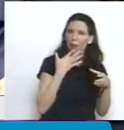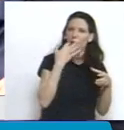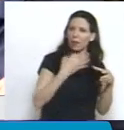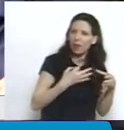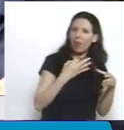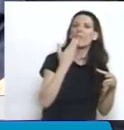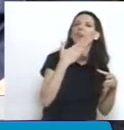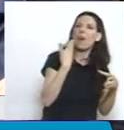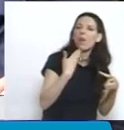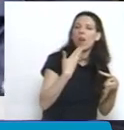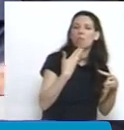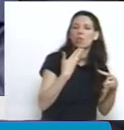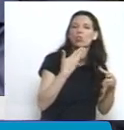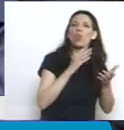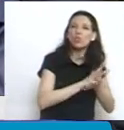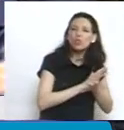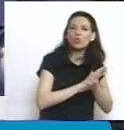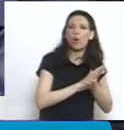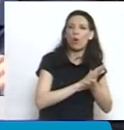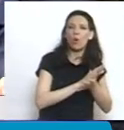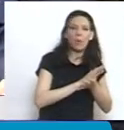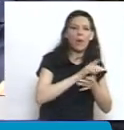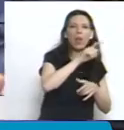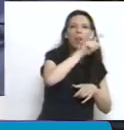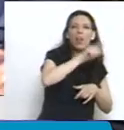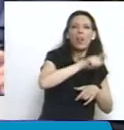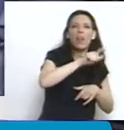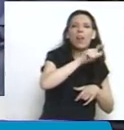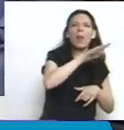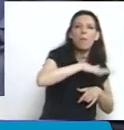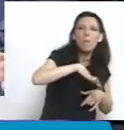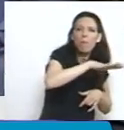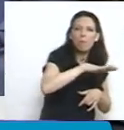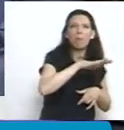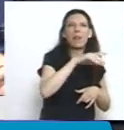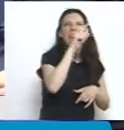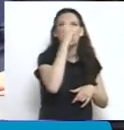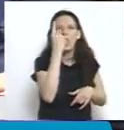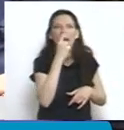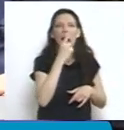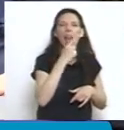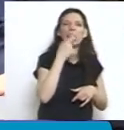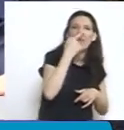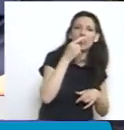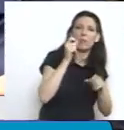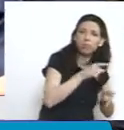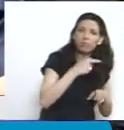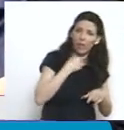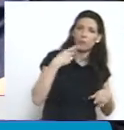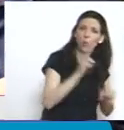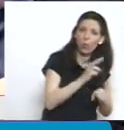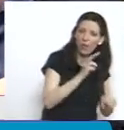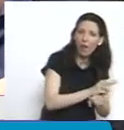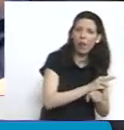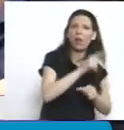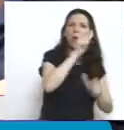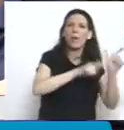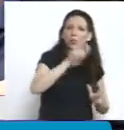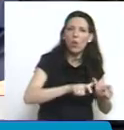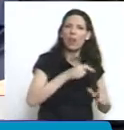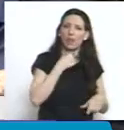perspectiva de defensa de los intereses nacionales, de los intereses de la clase trabajadora y el pueblo. Por eso